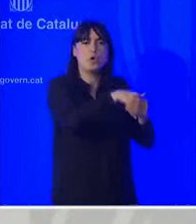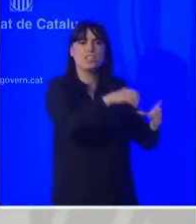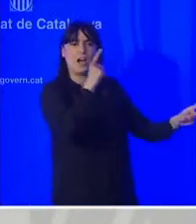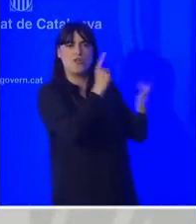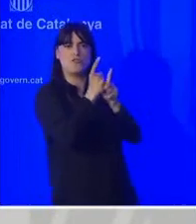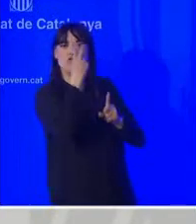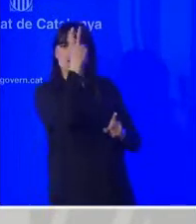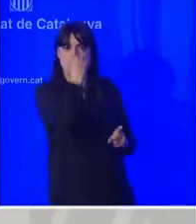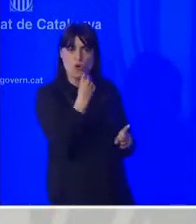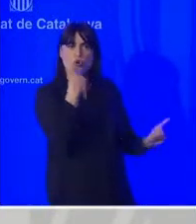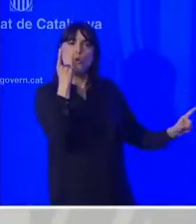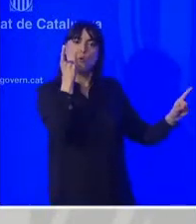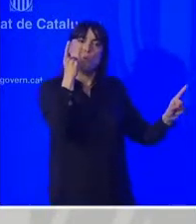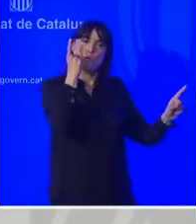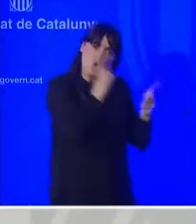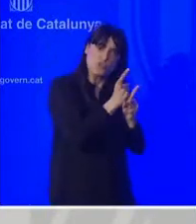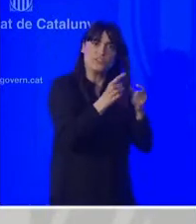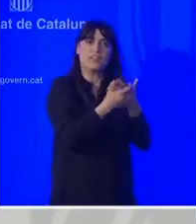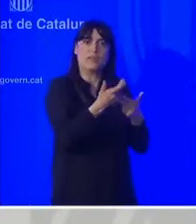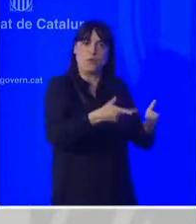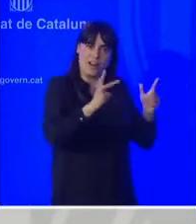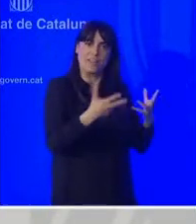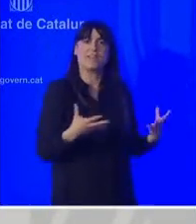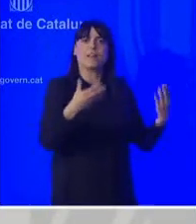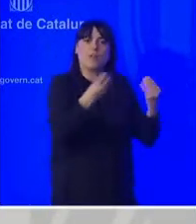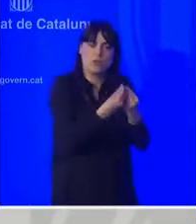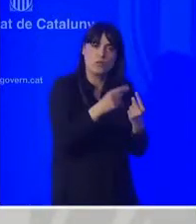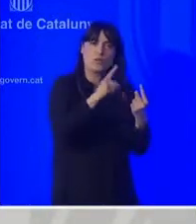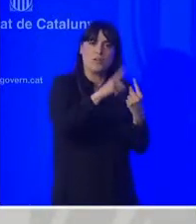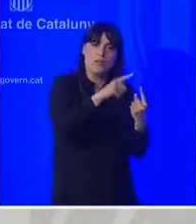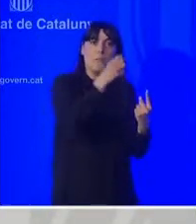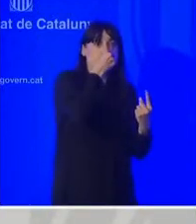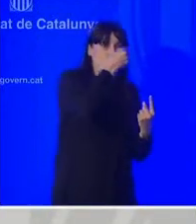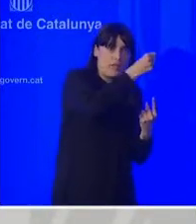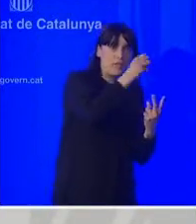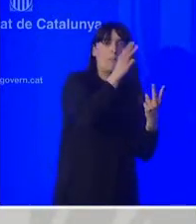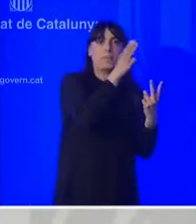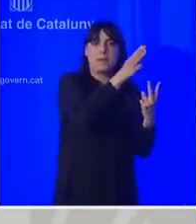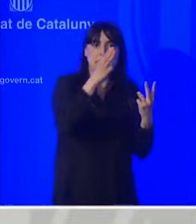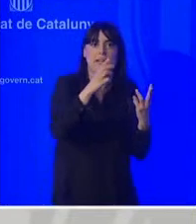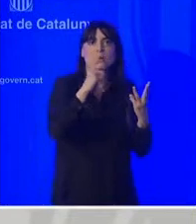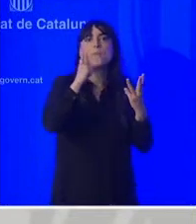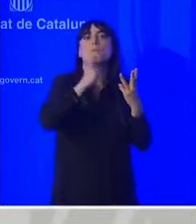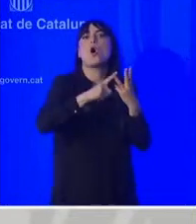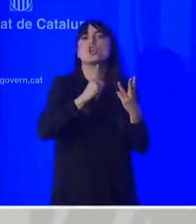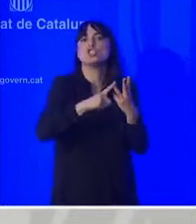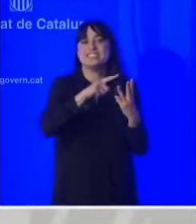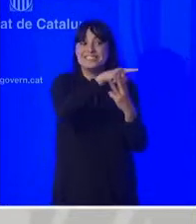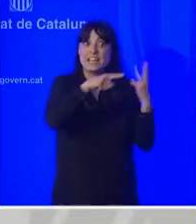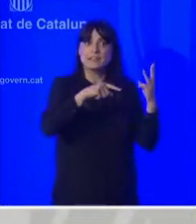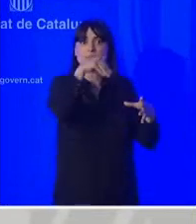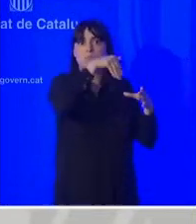contra de la democracia en este caso conjuntamente con Vox y con el Partido Popular.